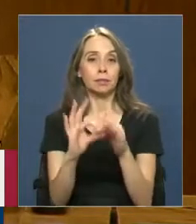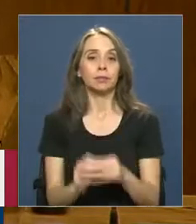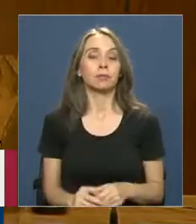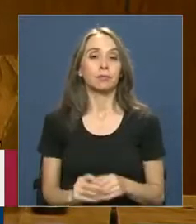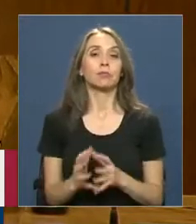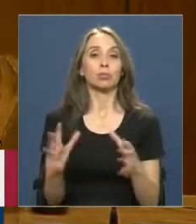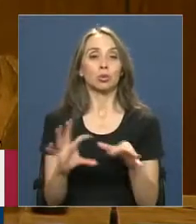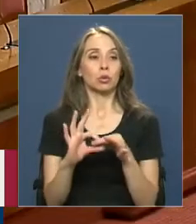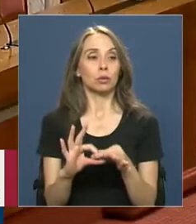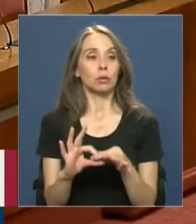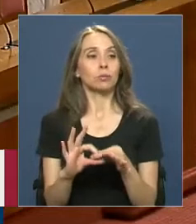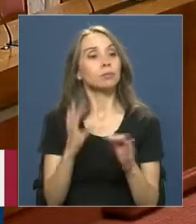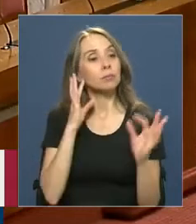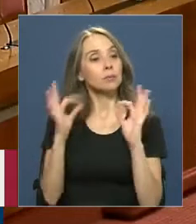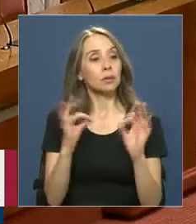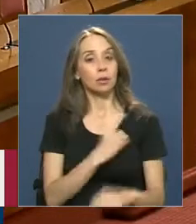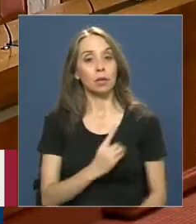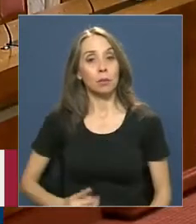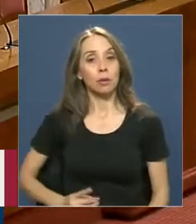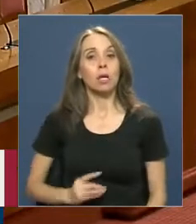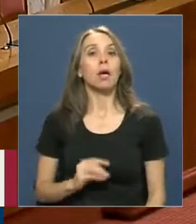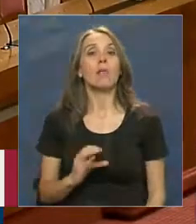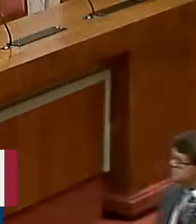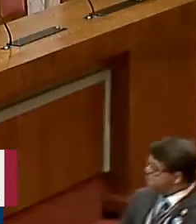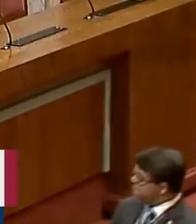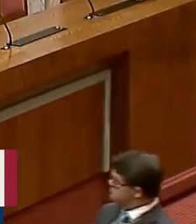Muchas gracias, señora diputada, doña Carolina Marzán.